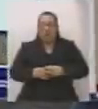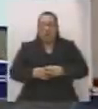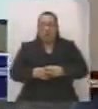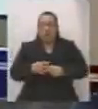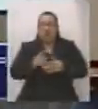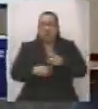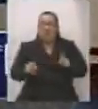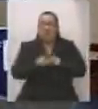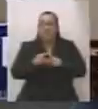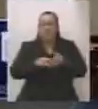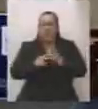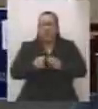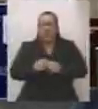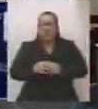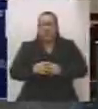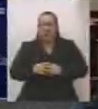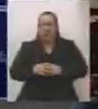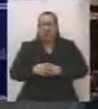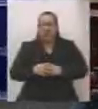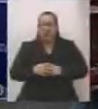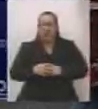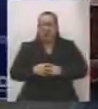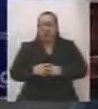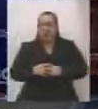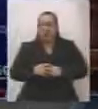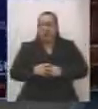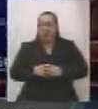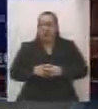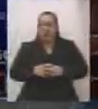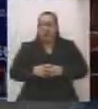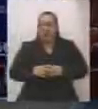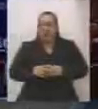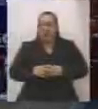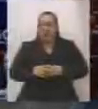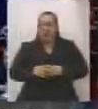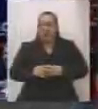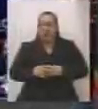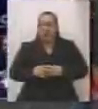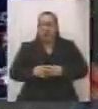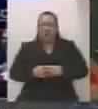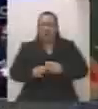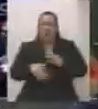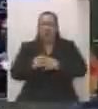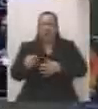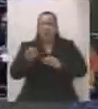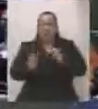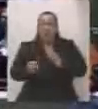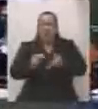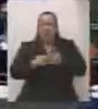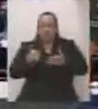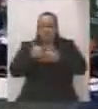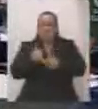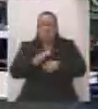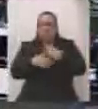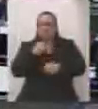ahora resulta eficiente que los trabajadores C de la economía emergente colaboren